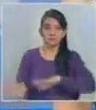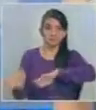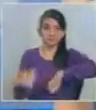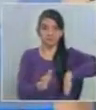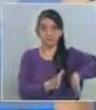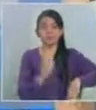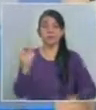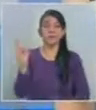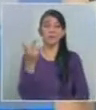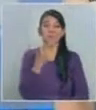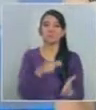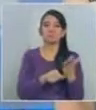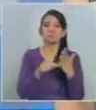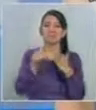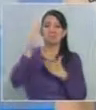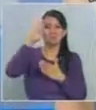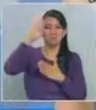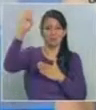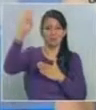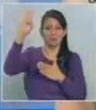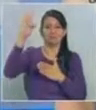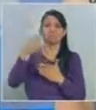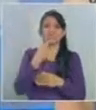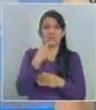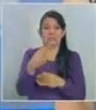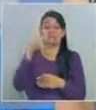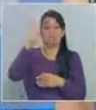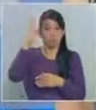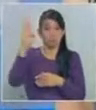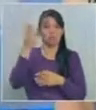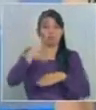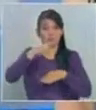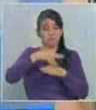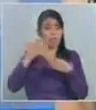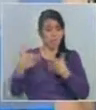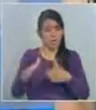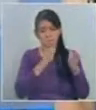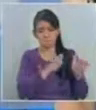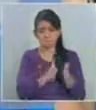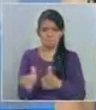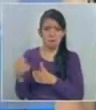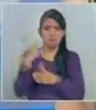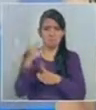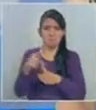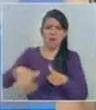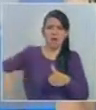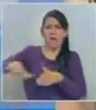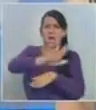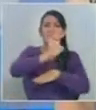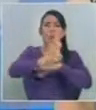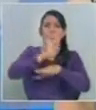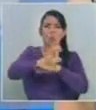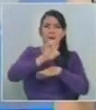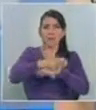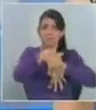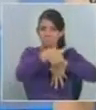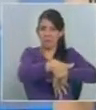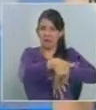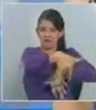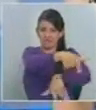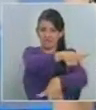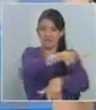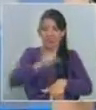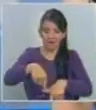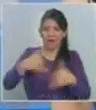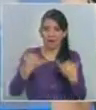El viceministro del Interior, Diego Fuentes, expresó que la Policía Nacional garantizará el orden público en todo el país ante la marcha anunciada por diferentes sectores